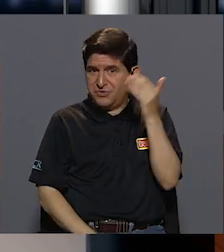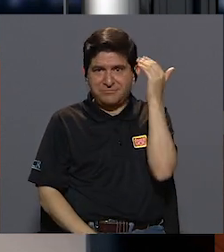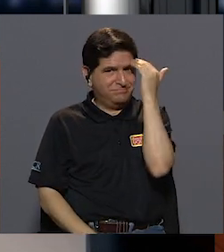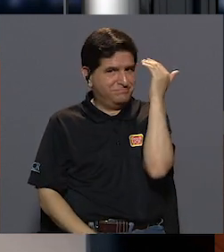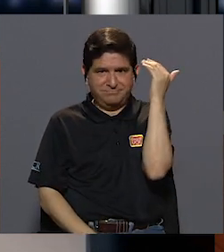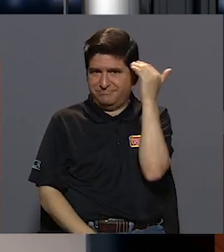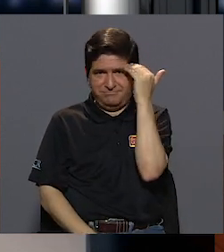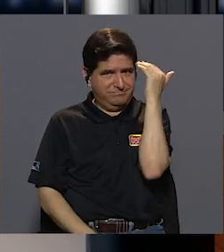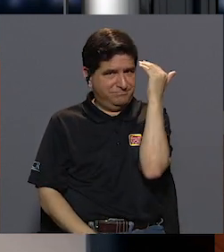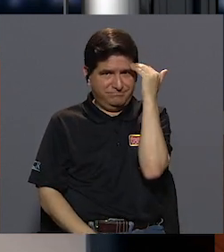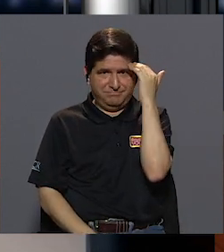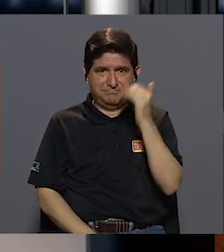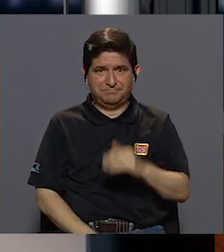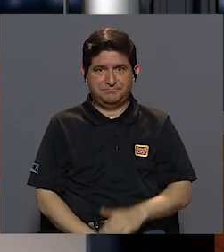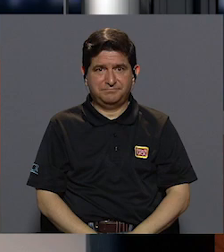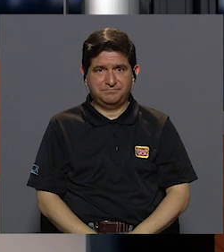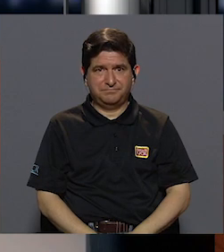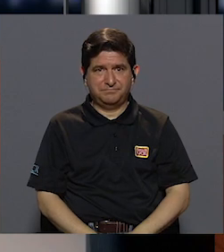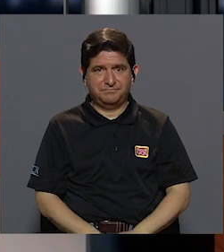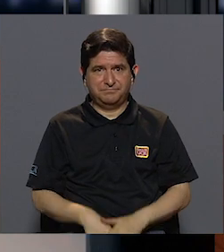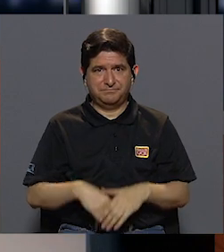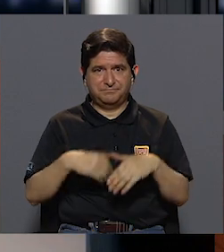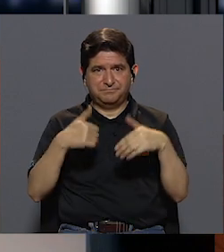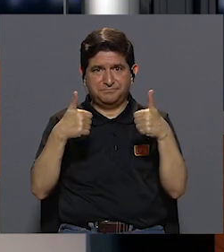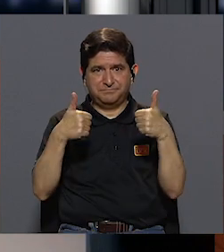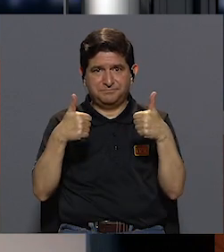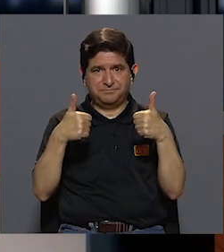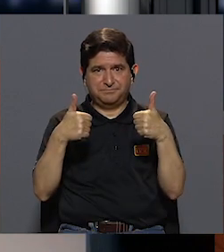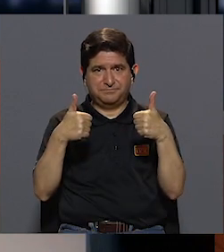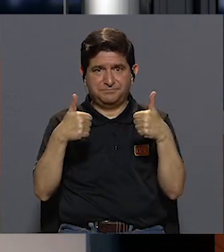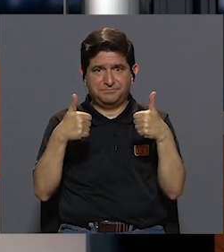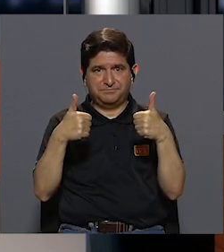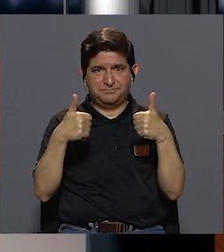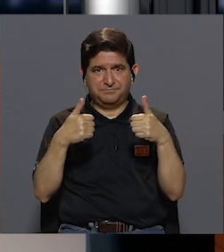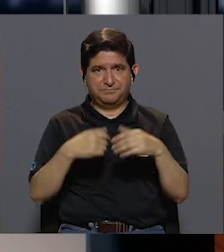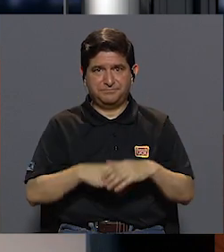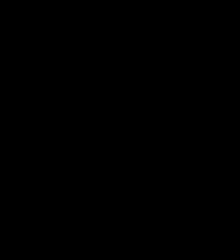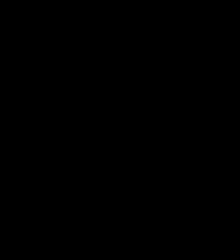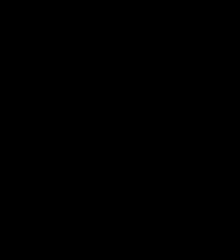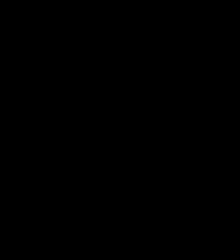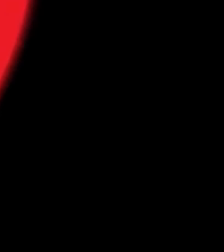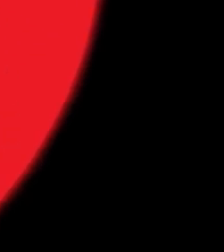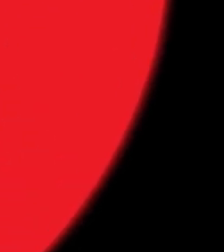no conoce de amnistías. Pura vida.